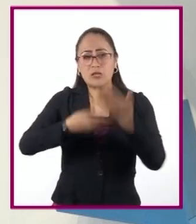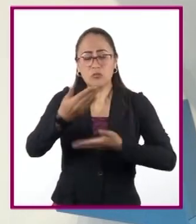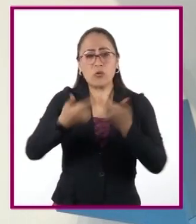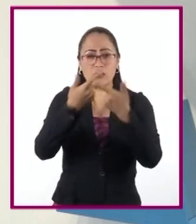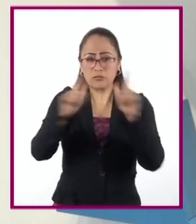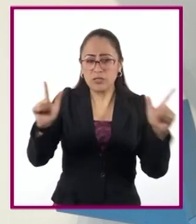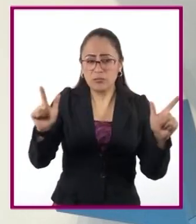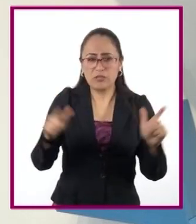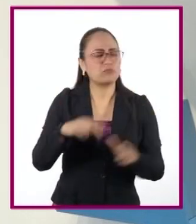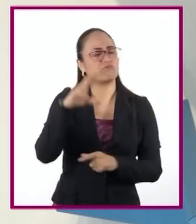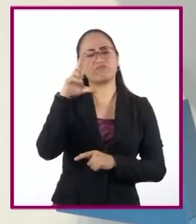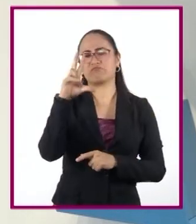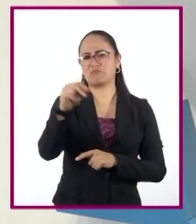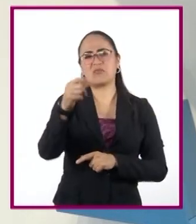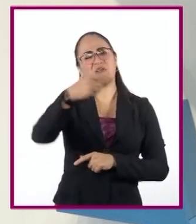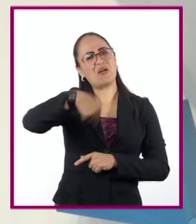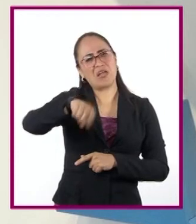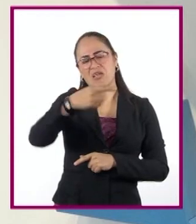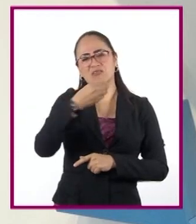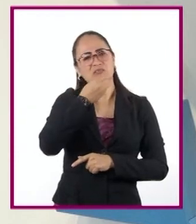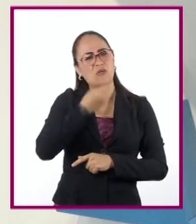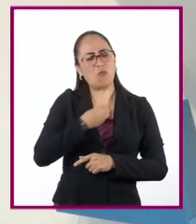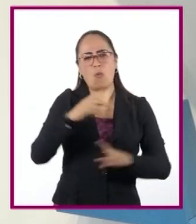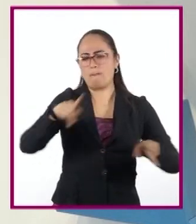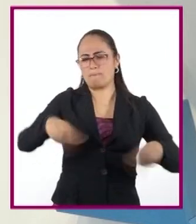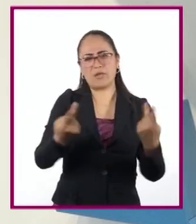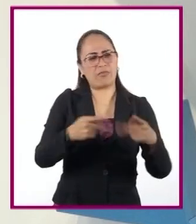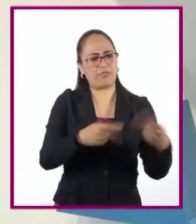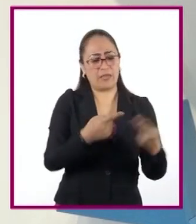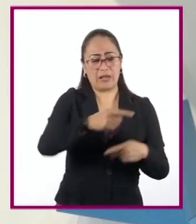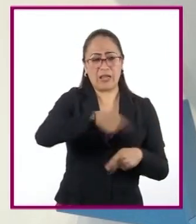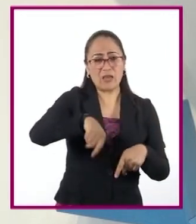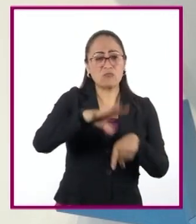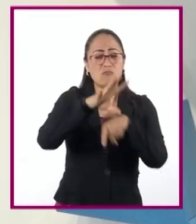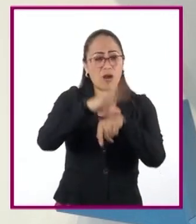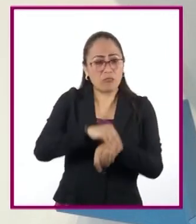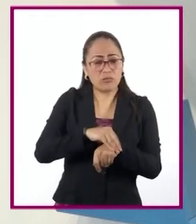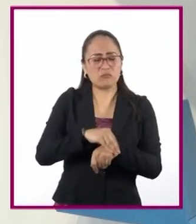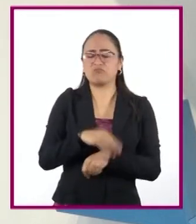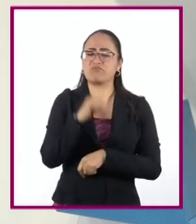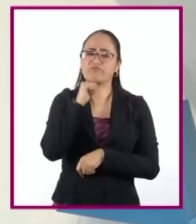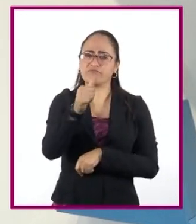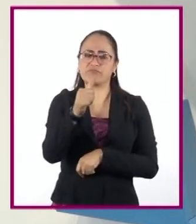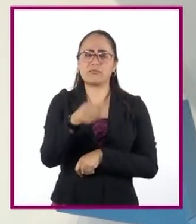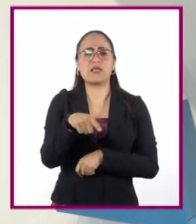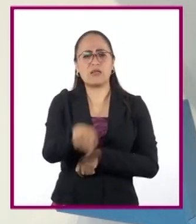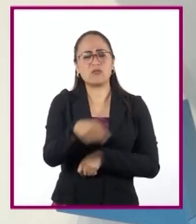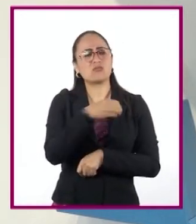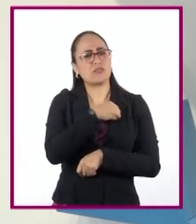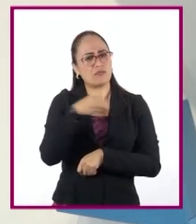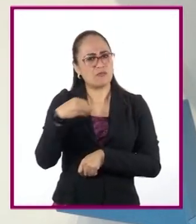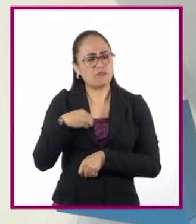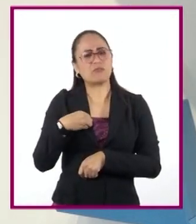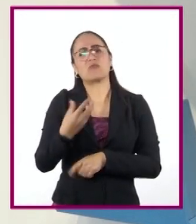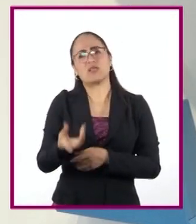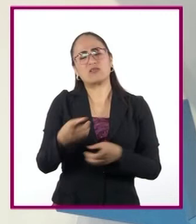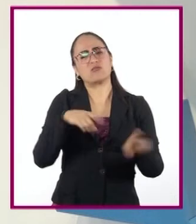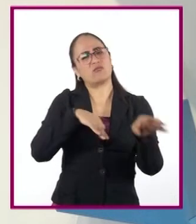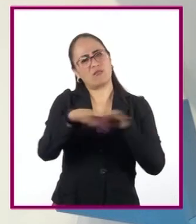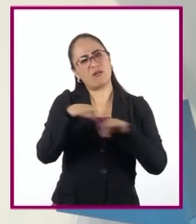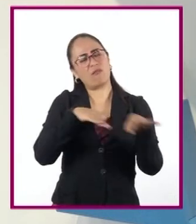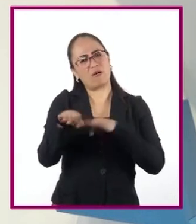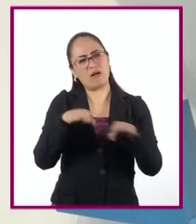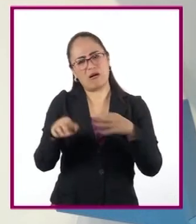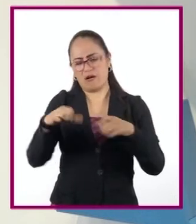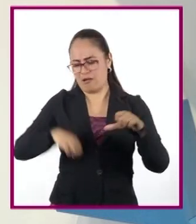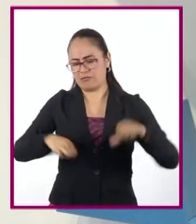ya que ellos eran comerciados sin su consentimiento y tenían que trabajar en las distintas